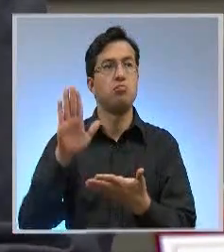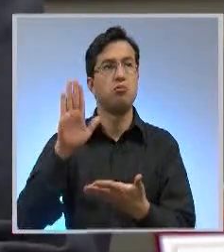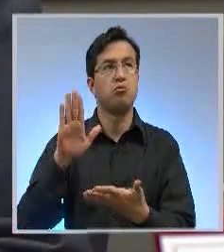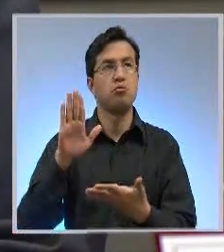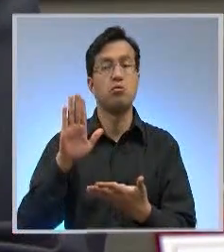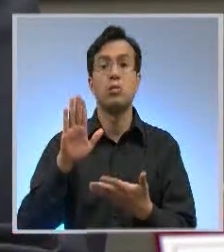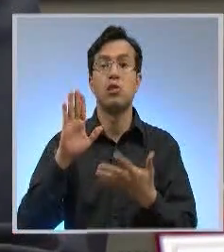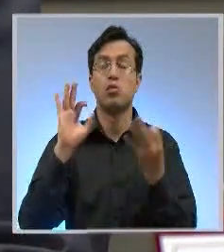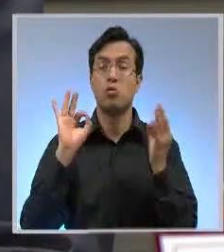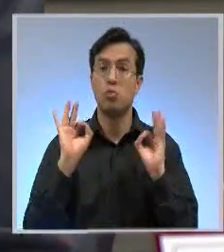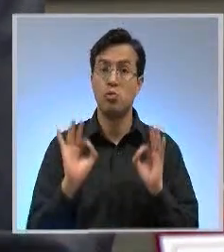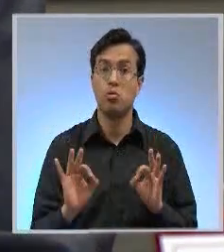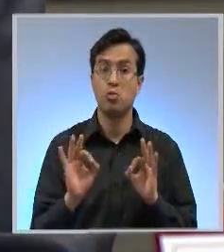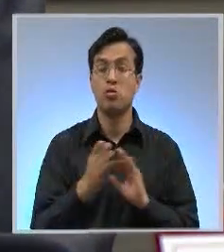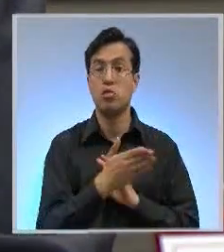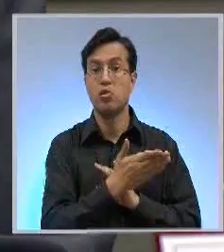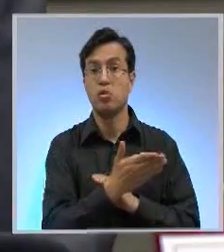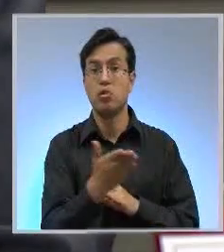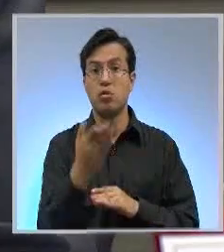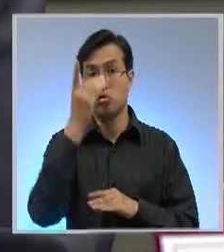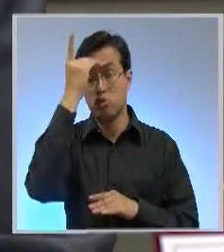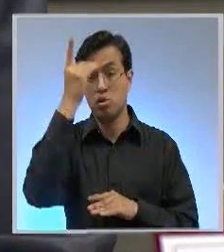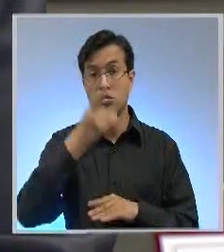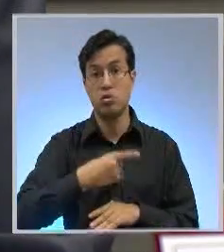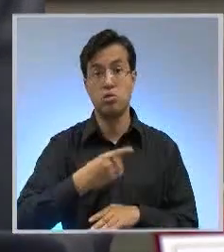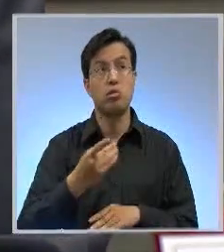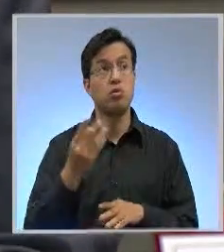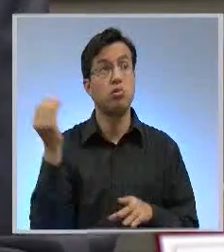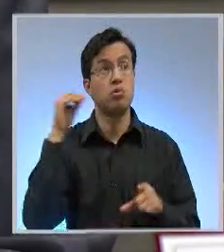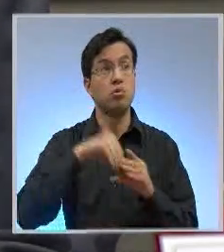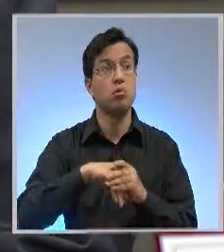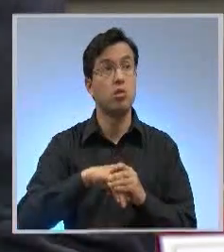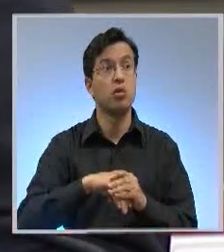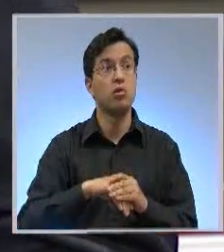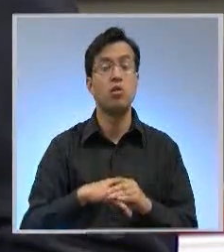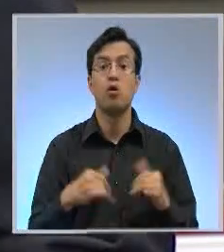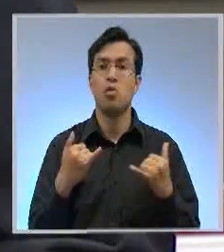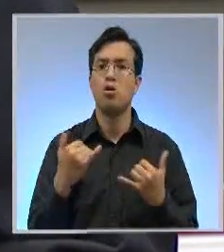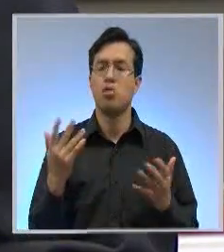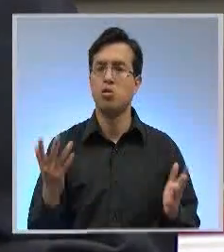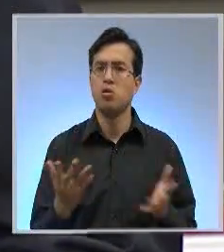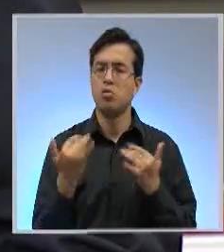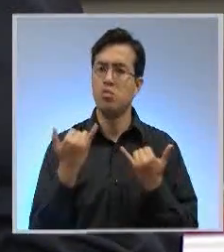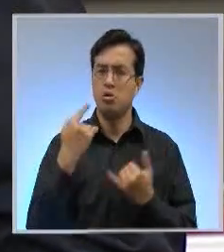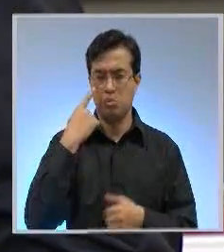herederos indirectos que eventualmente puedan justamente heredar, con un techo de hasta